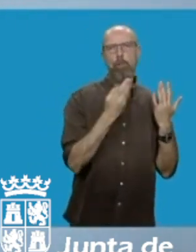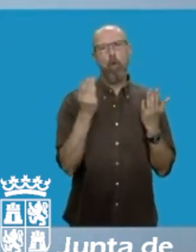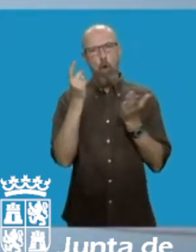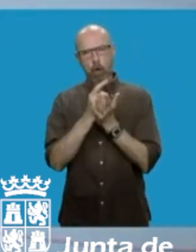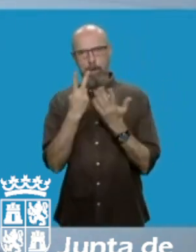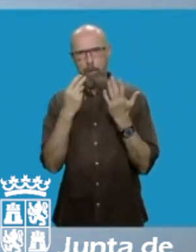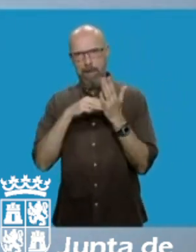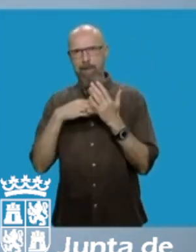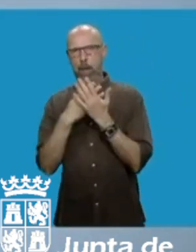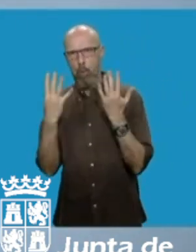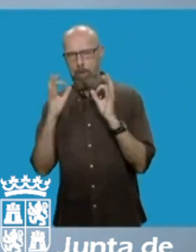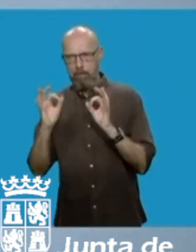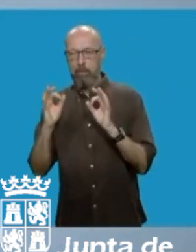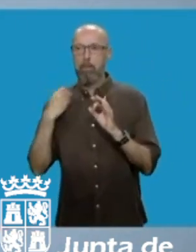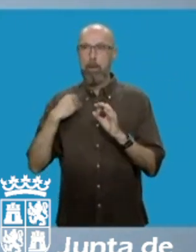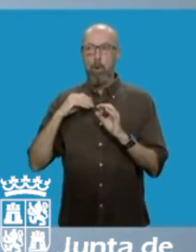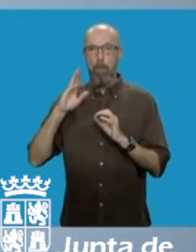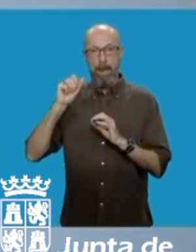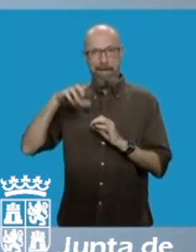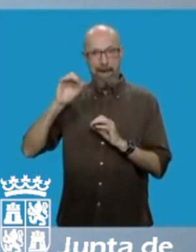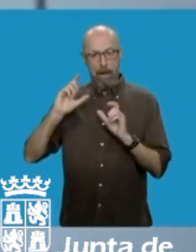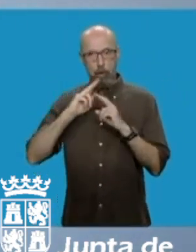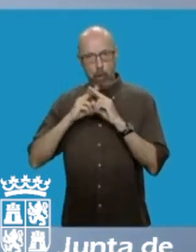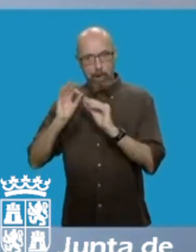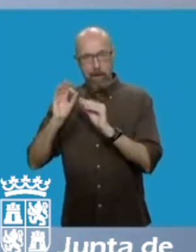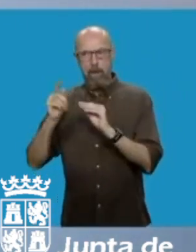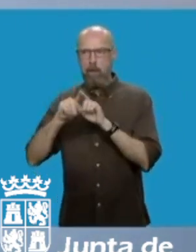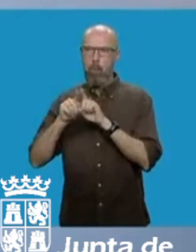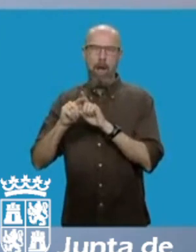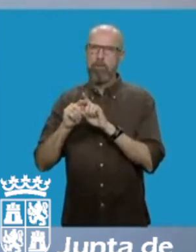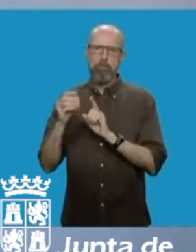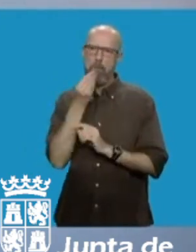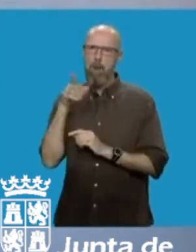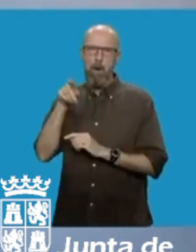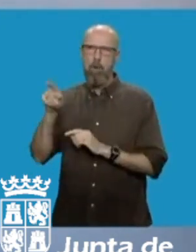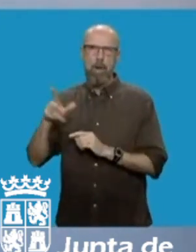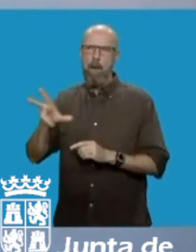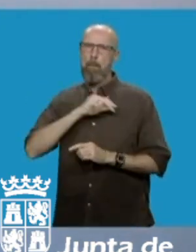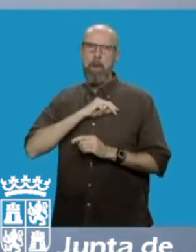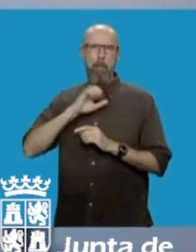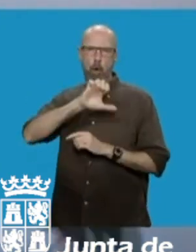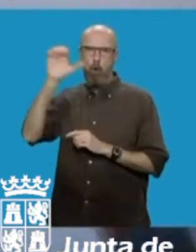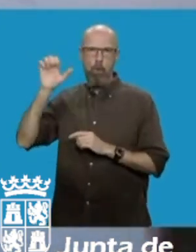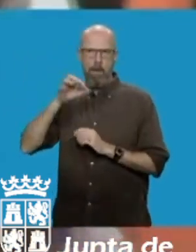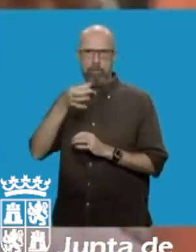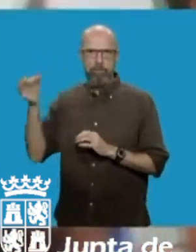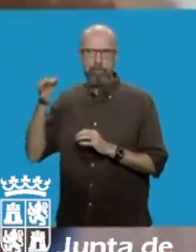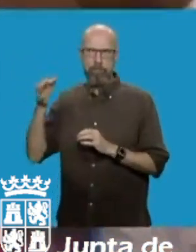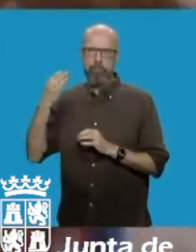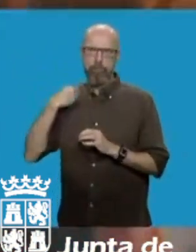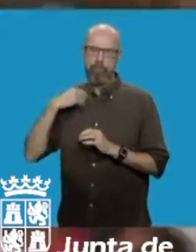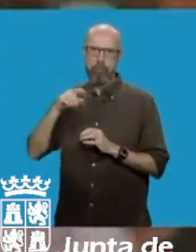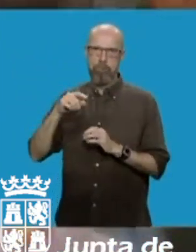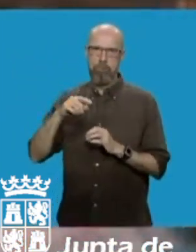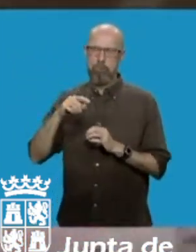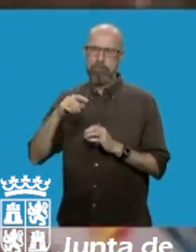volvían a exhibir su hegemonía continental y revalidaban ante su público el título de campeón de Europa tras superar al Riz Orangis